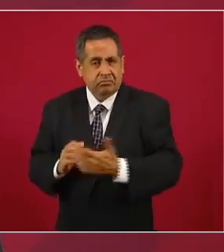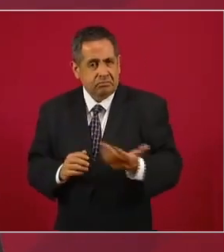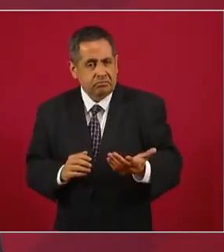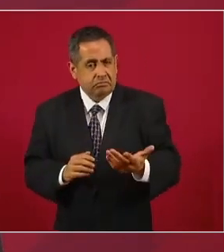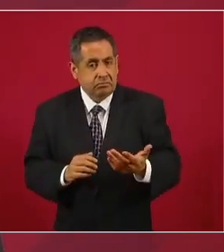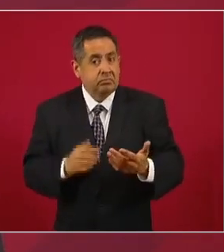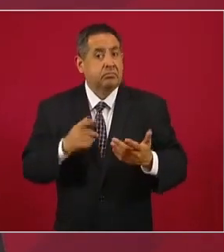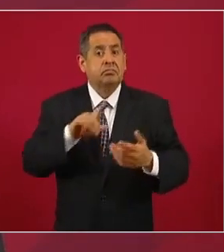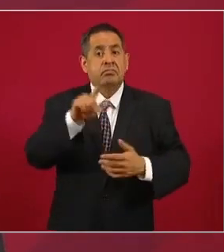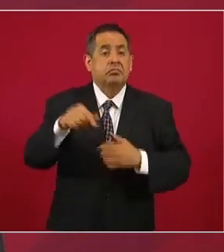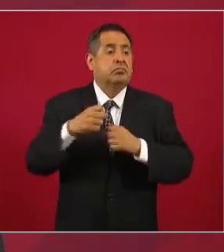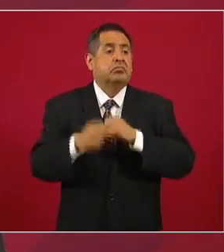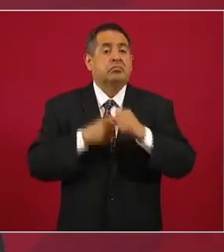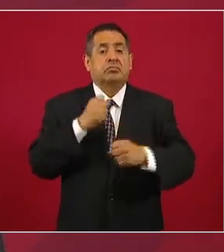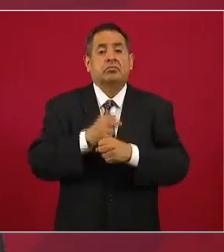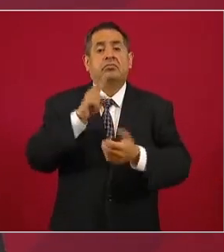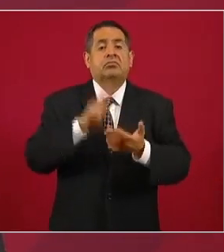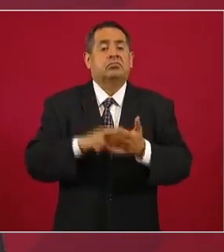se jactó,